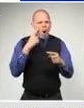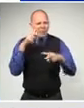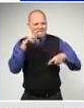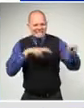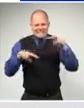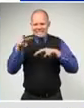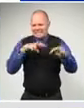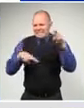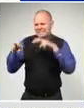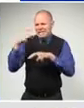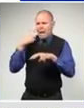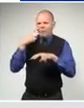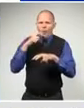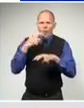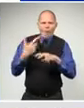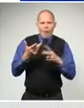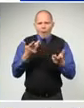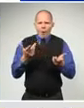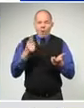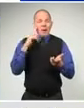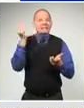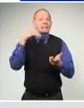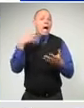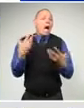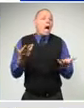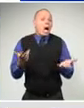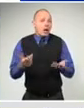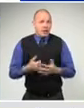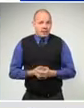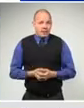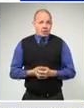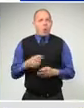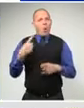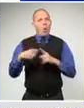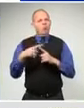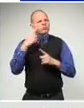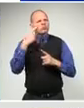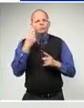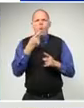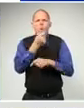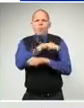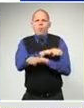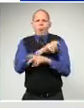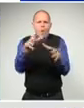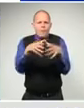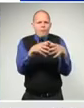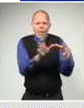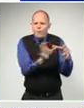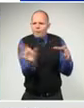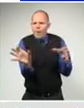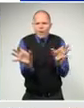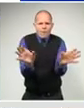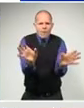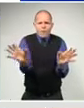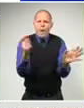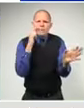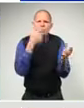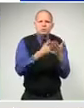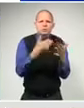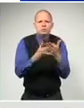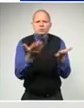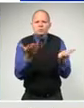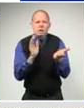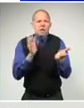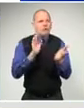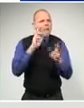acciones de limitación de movimiento, de estudios de población para poder identificar, pero realmente ahí tienen